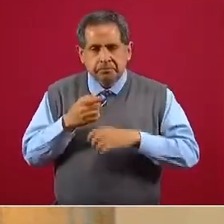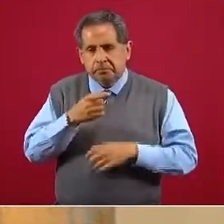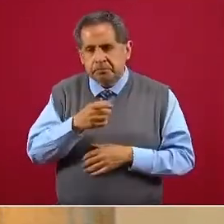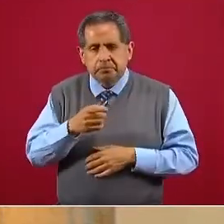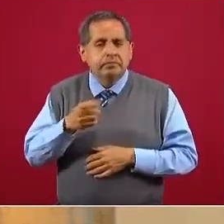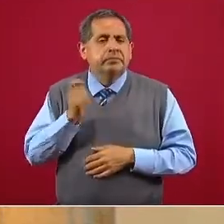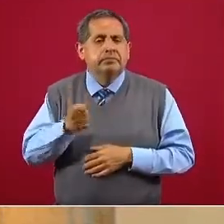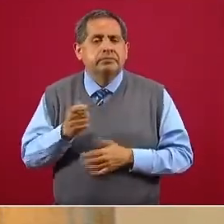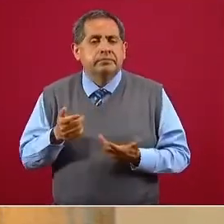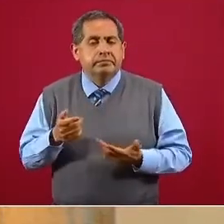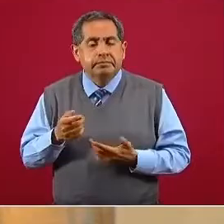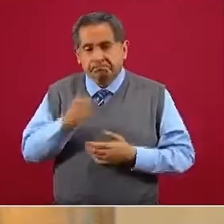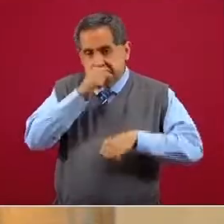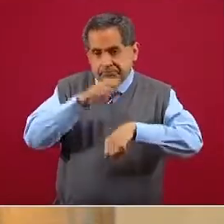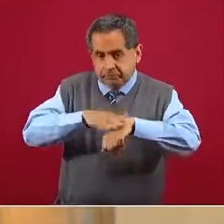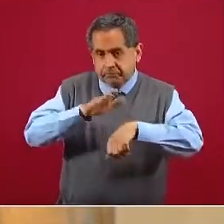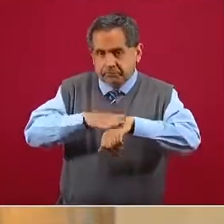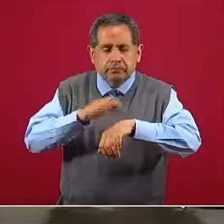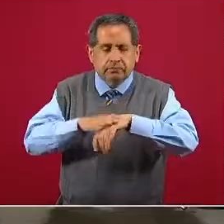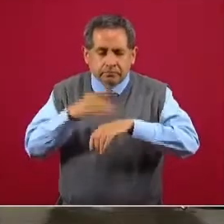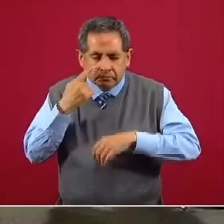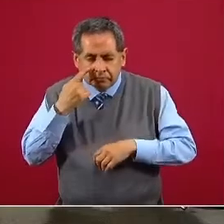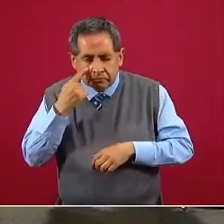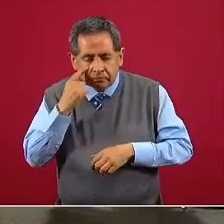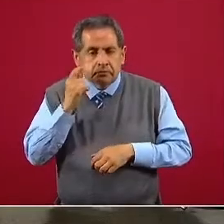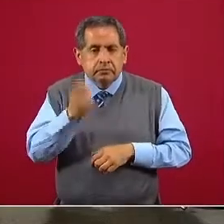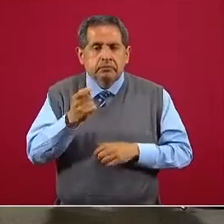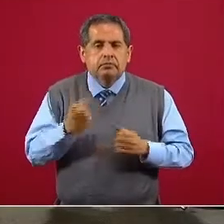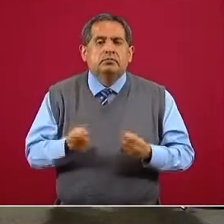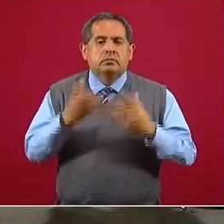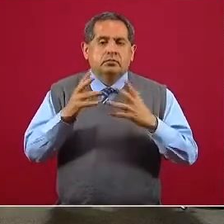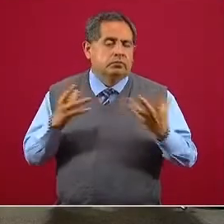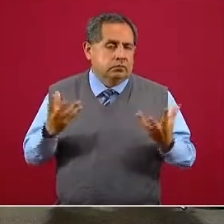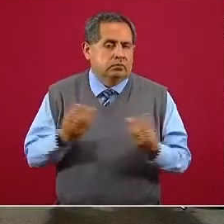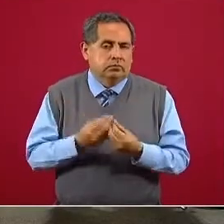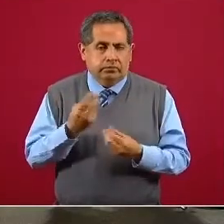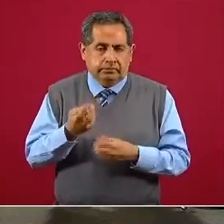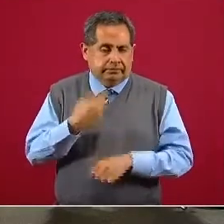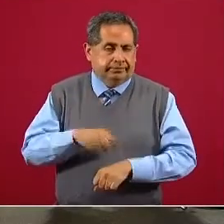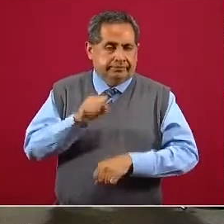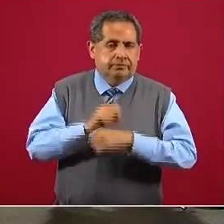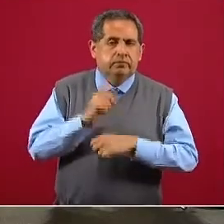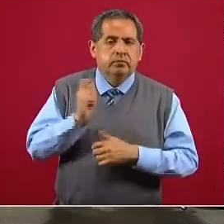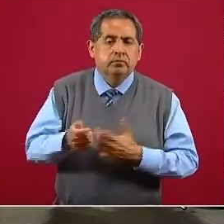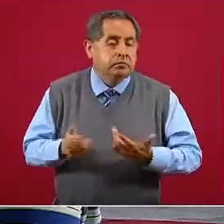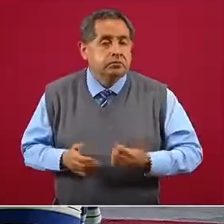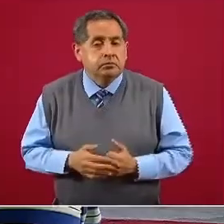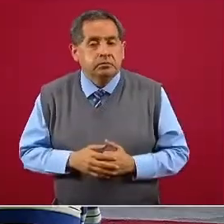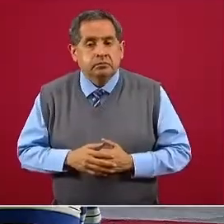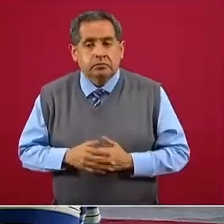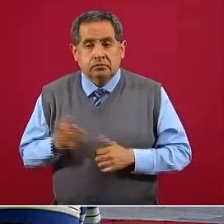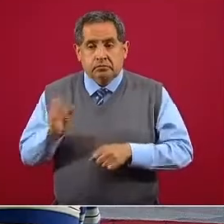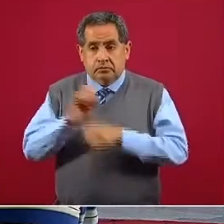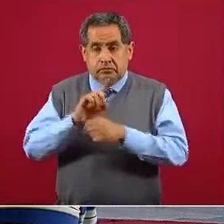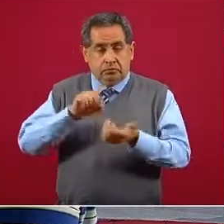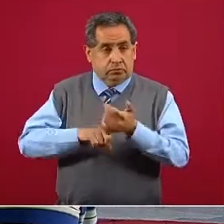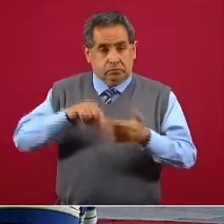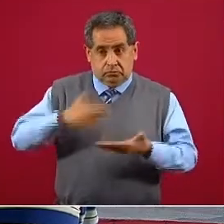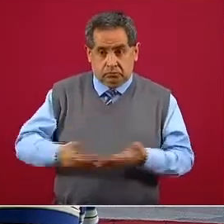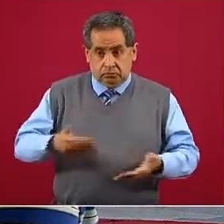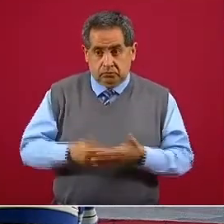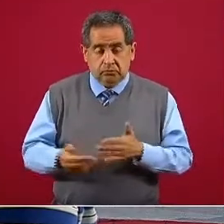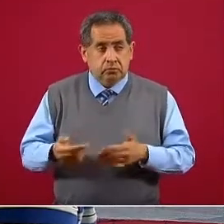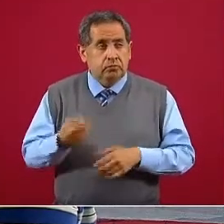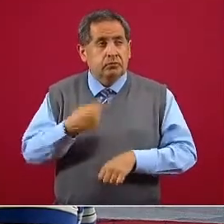su muestra, y es un indicador también al cual hemos estado dando seguimiento durante todas estas semanas, que para el día de hoy, para la